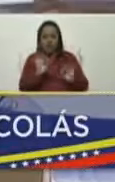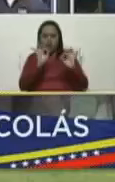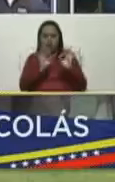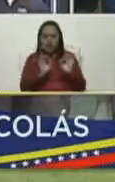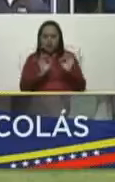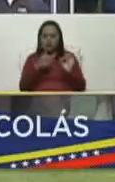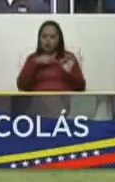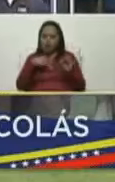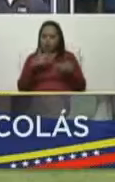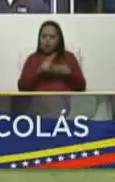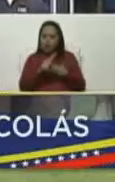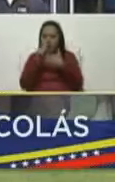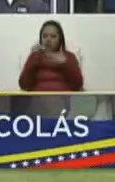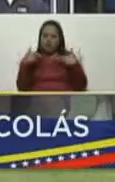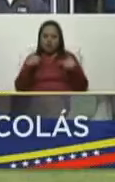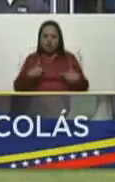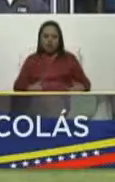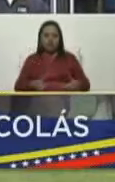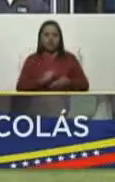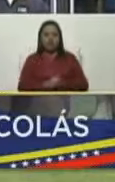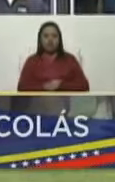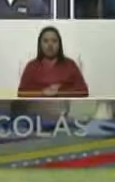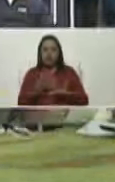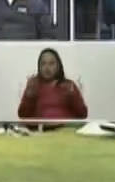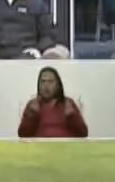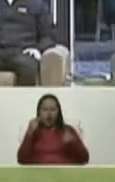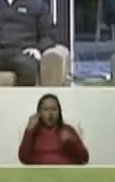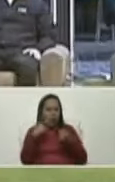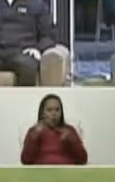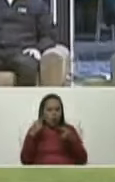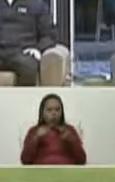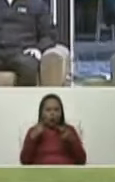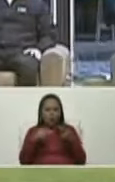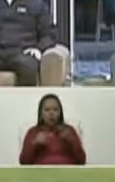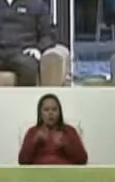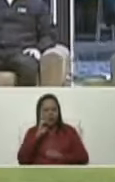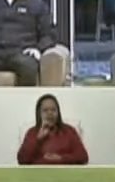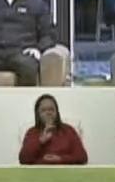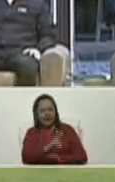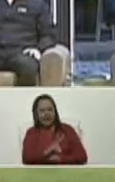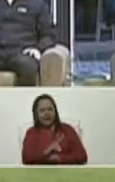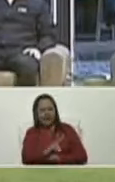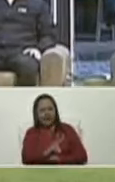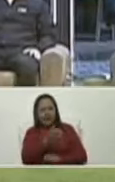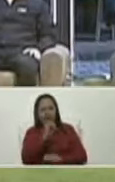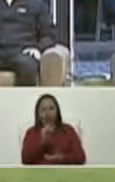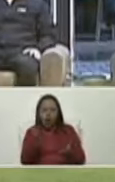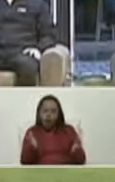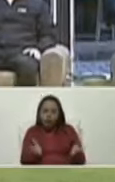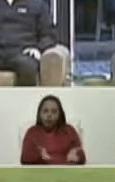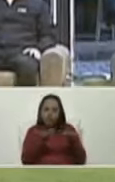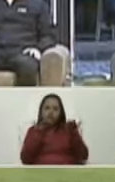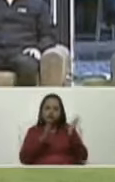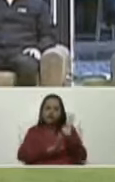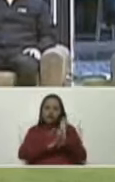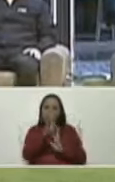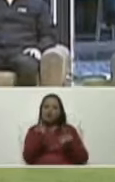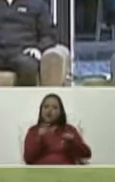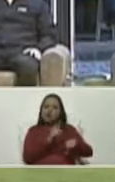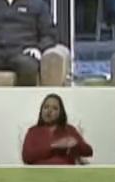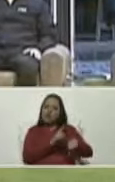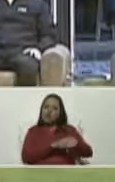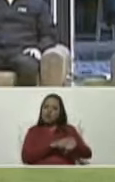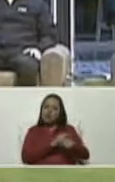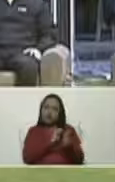a la vanguardia de la humanidad en muchas cosas, veía que estaba surgiendo una nueva época, otra